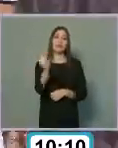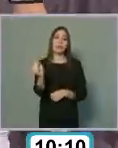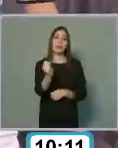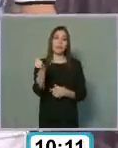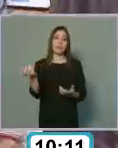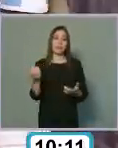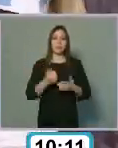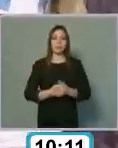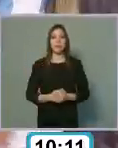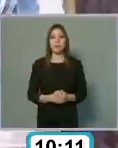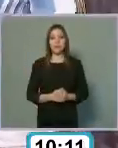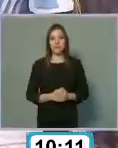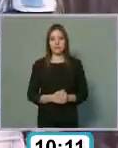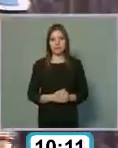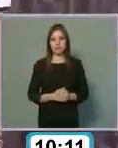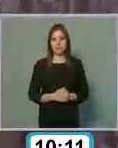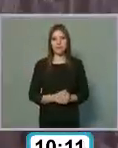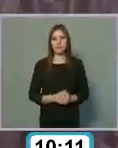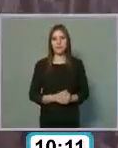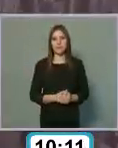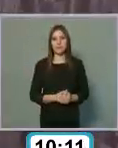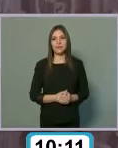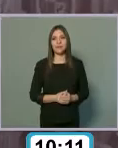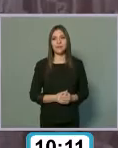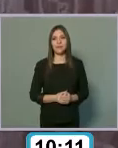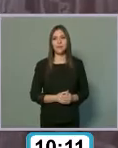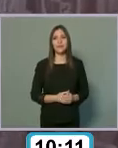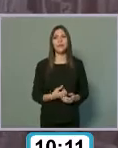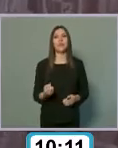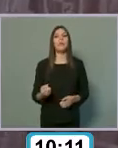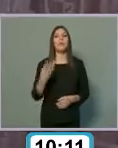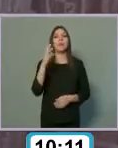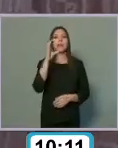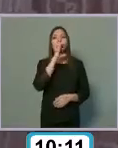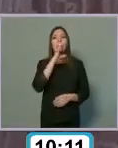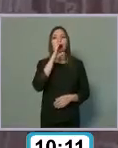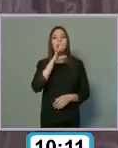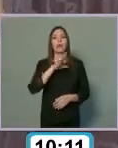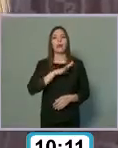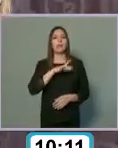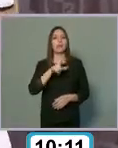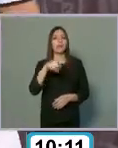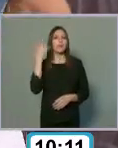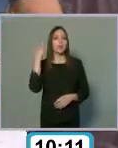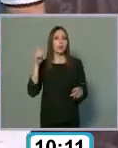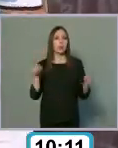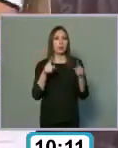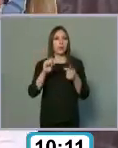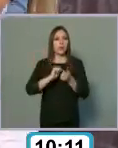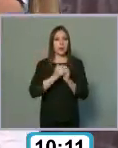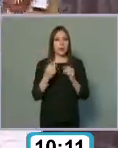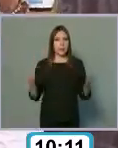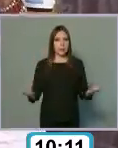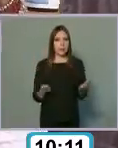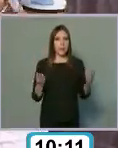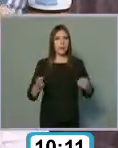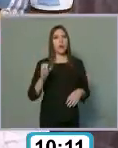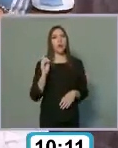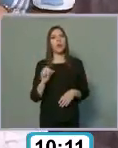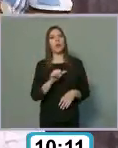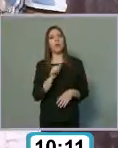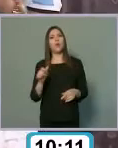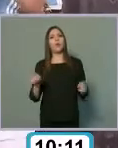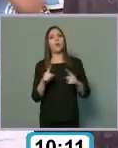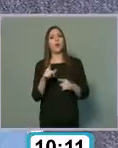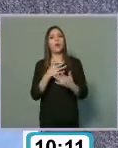mucha buena vibra, por Sí. supuesto. Y bueno, ¿cuántos temas tiene? ¿Hay música 14. que es totalmente bailable o hay Todas.